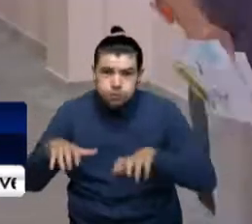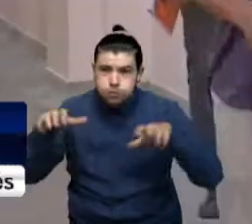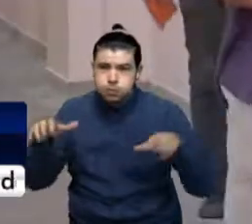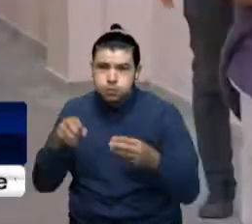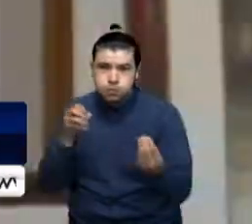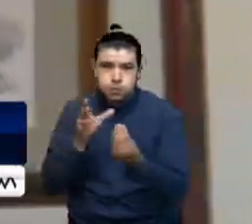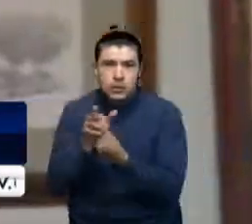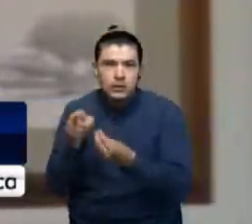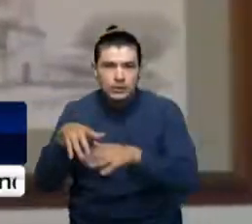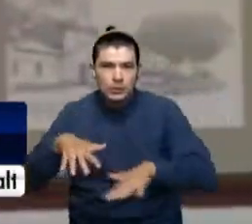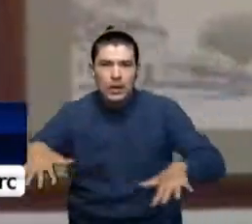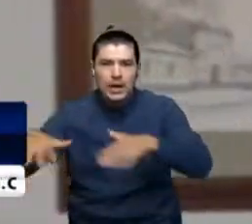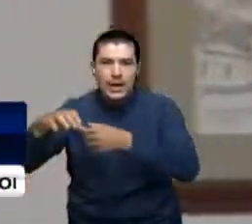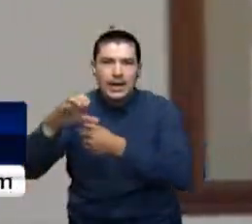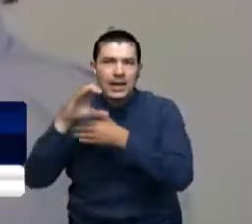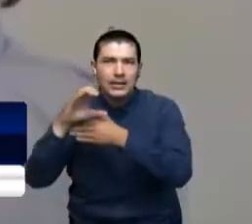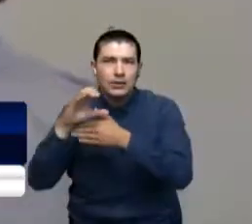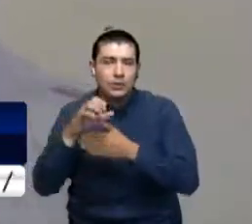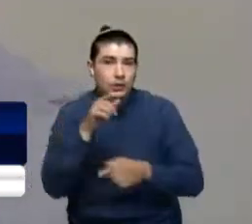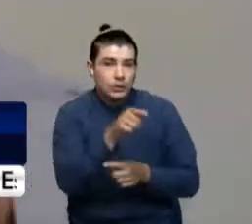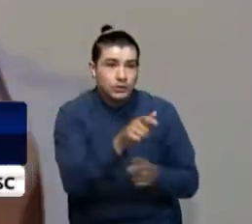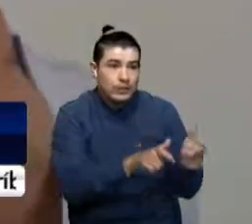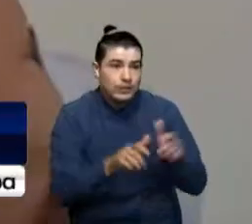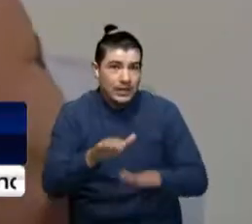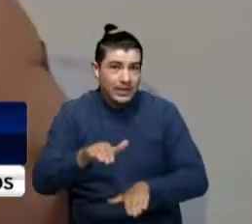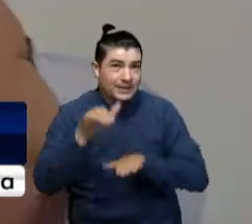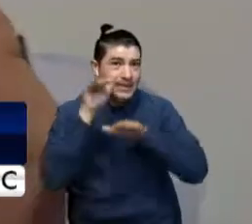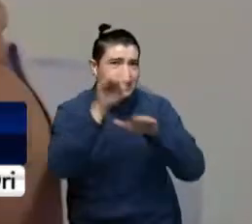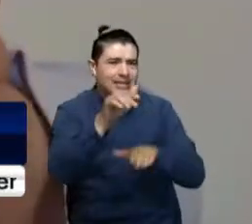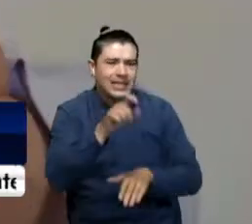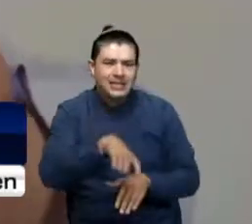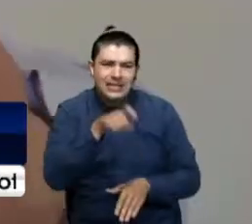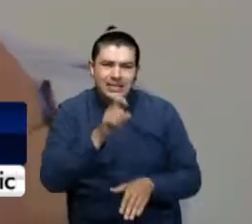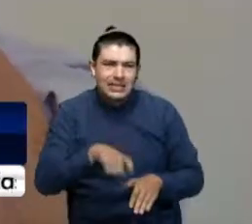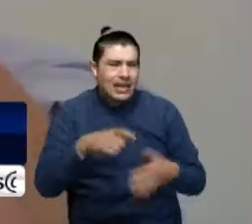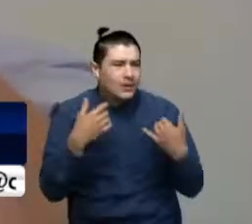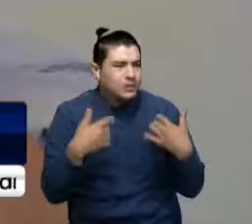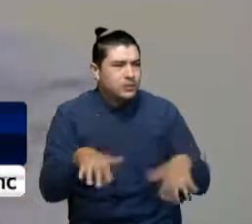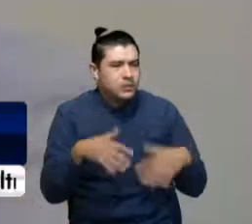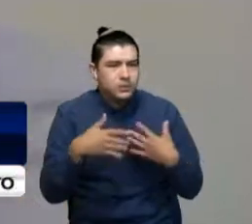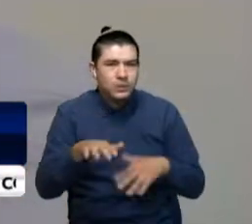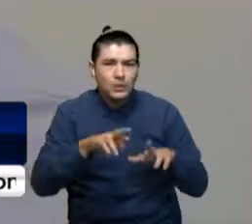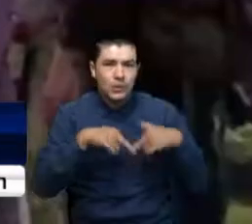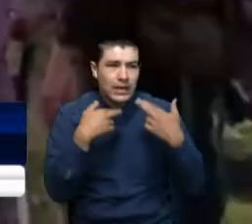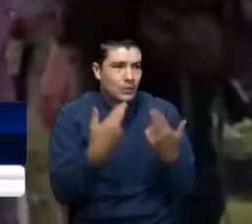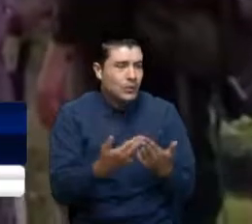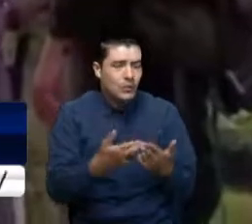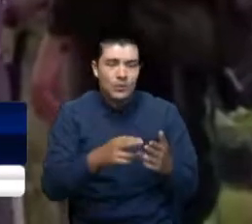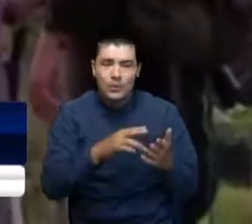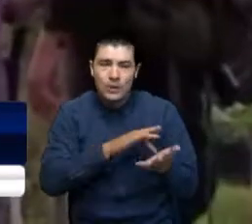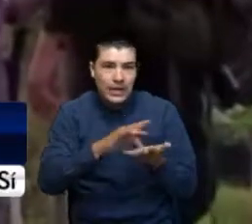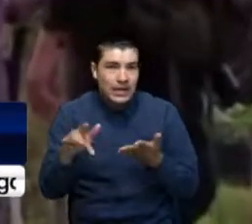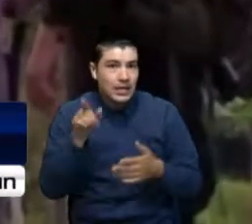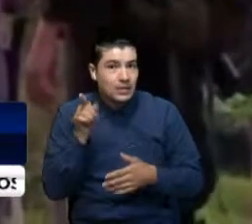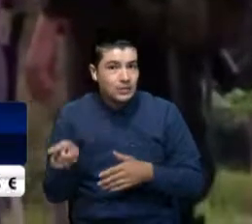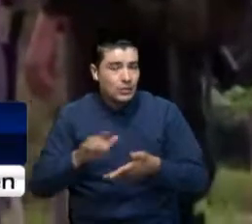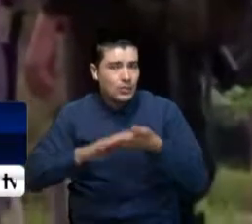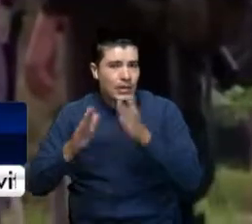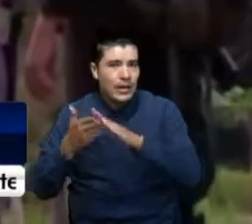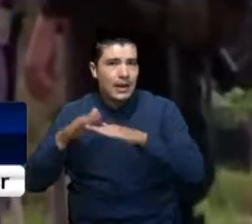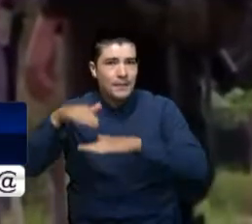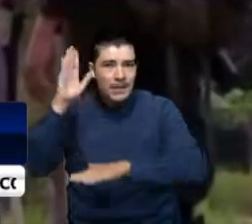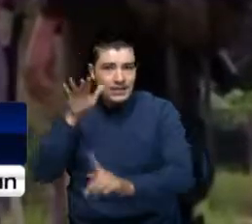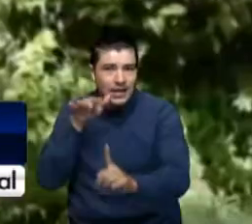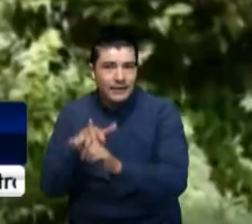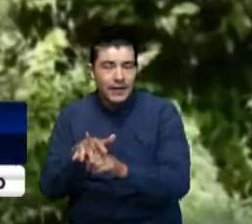catatumbo insisten los diputados la comunidad es la más perjudicada en medio de la violencia en el catatumbo y